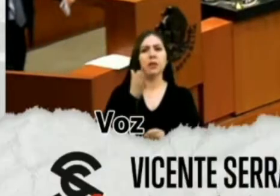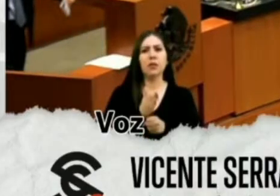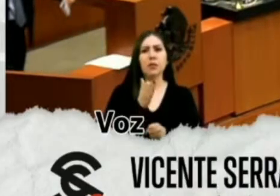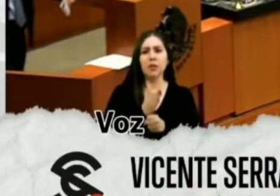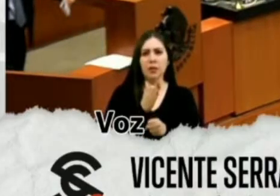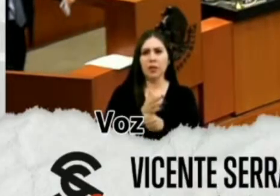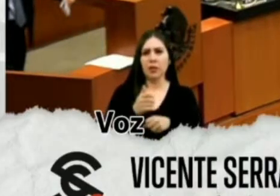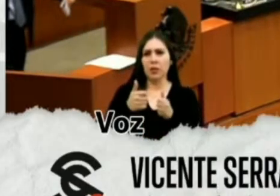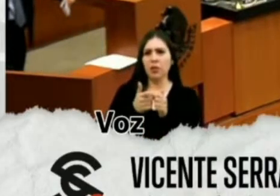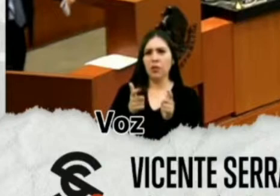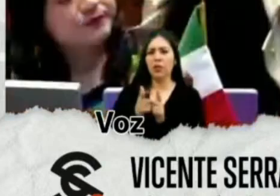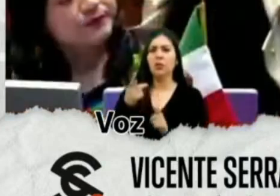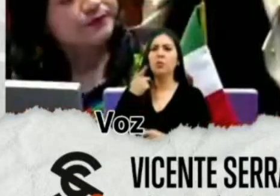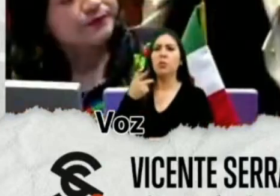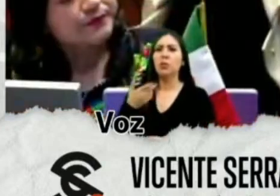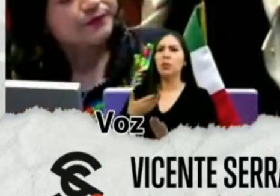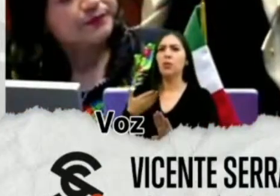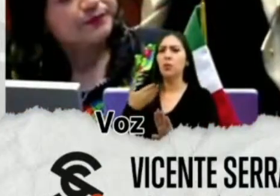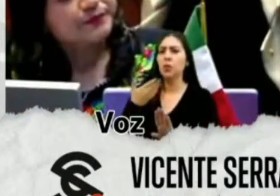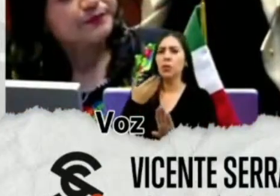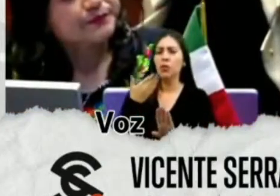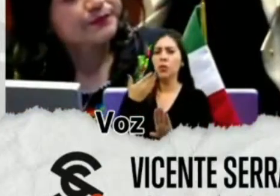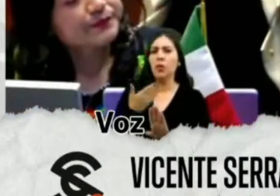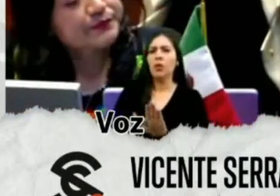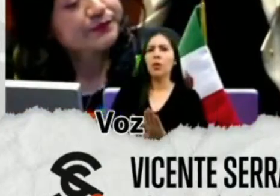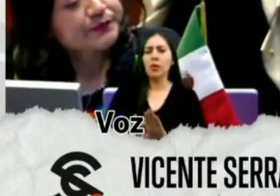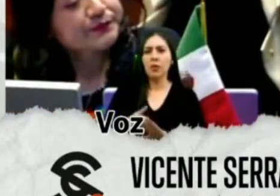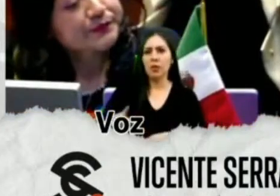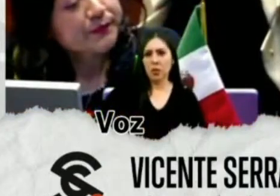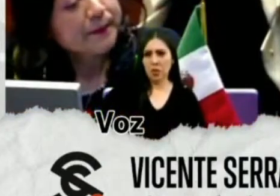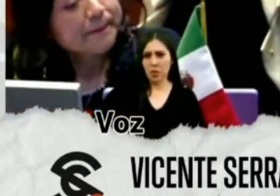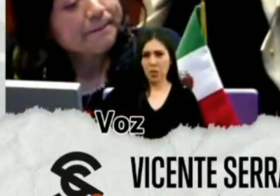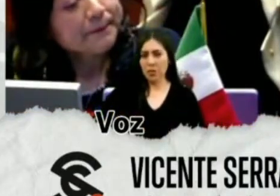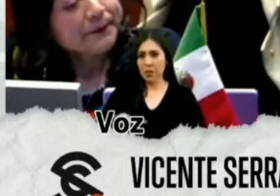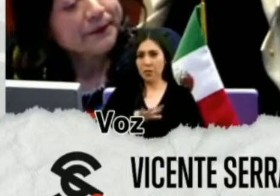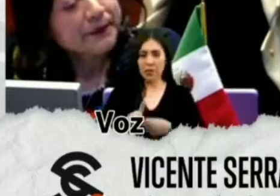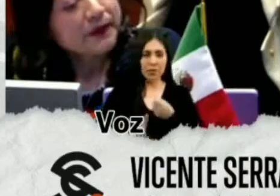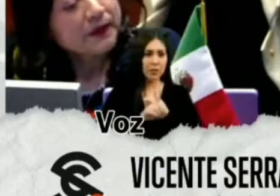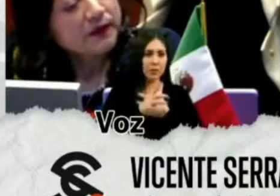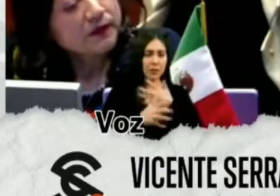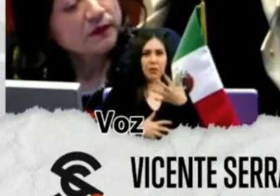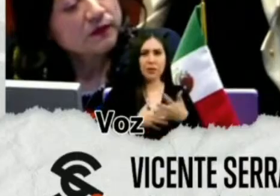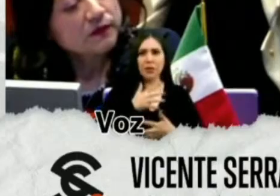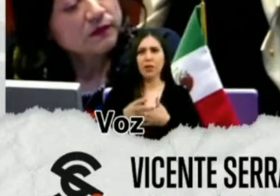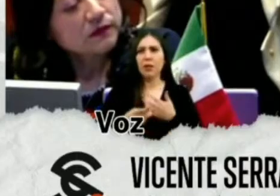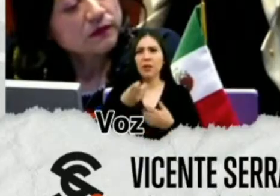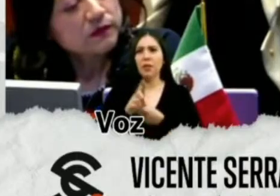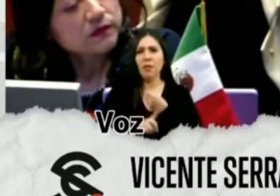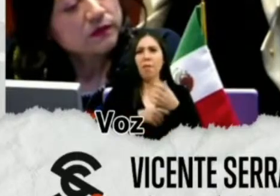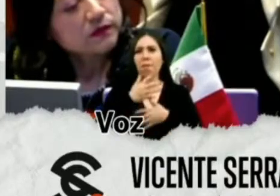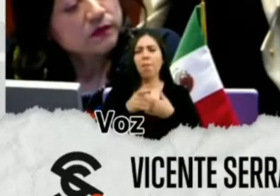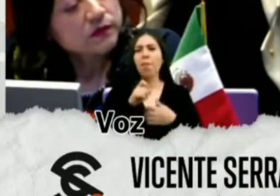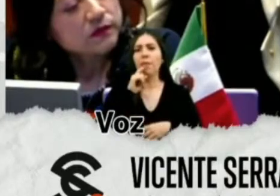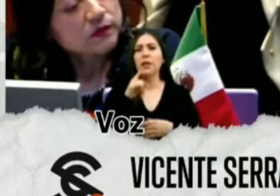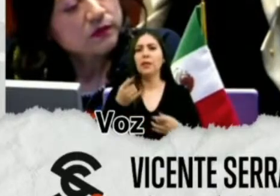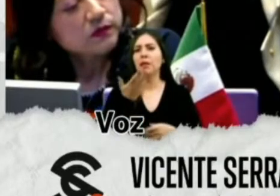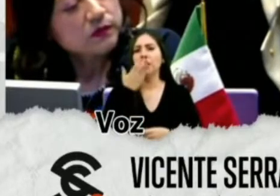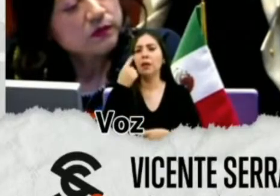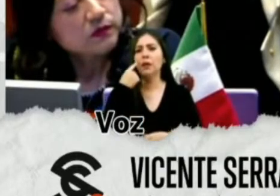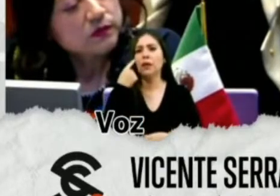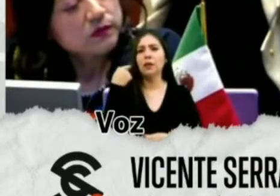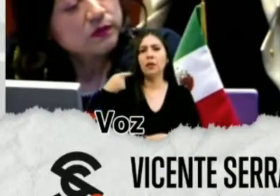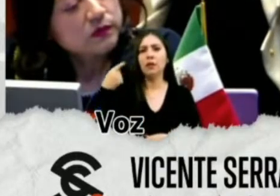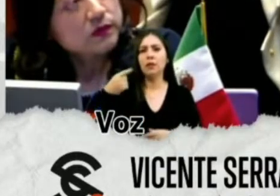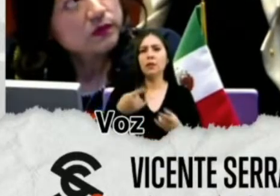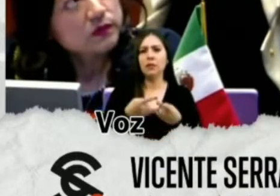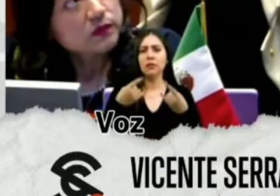intentan es reventar esta sesión histórica en la que se discutirá esta reforma al Poder